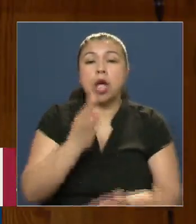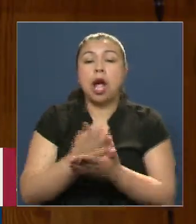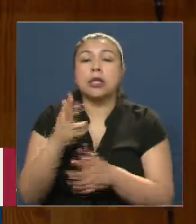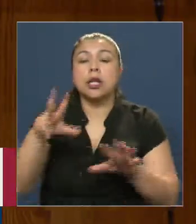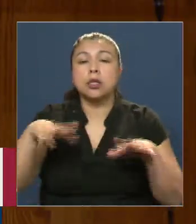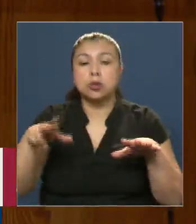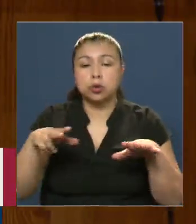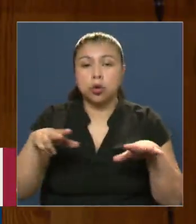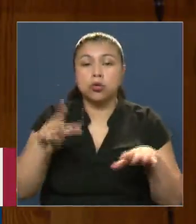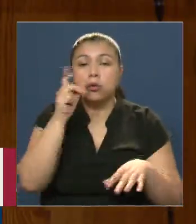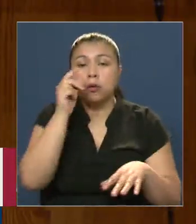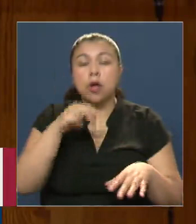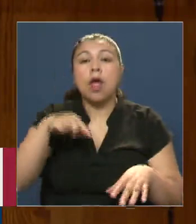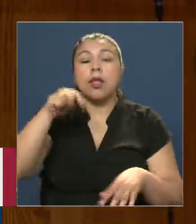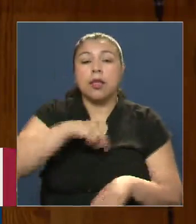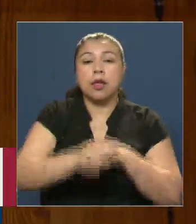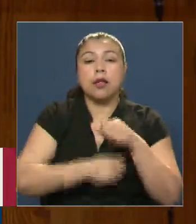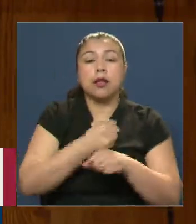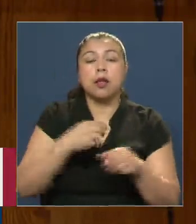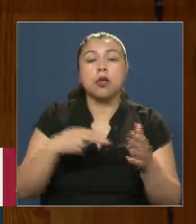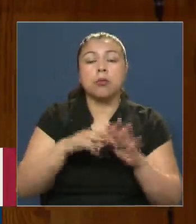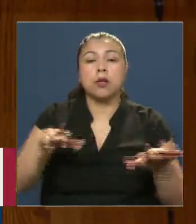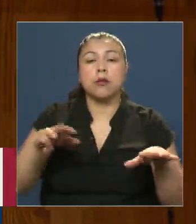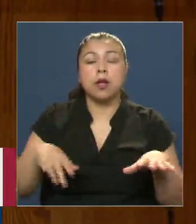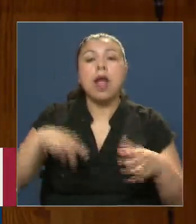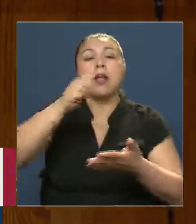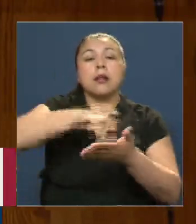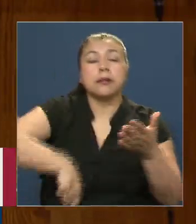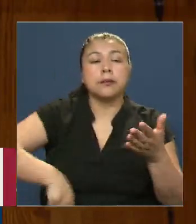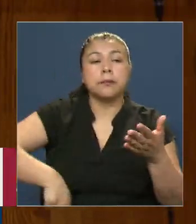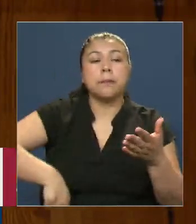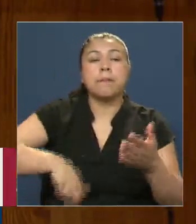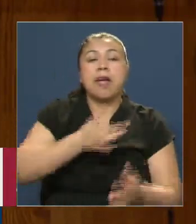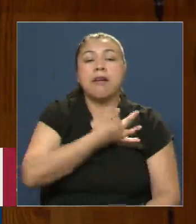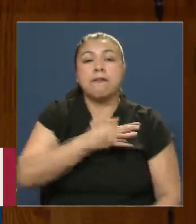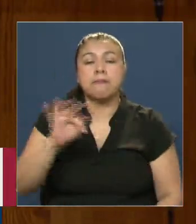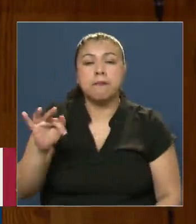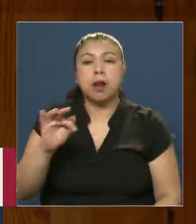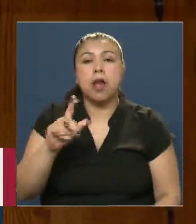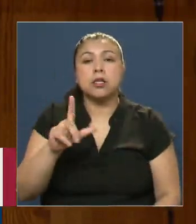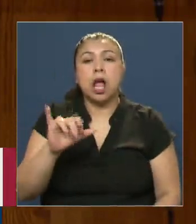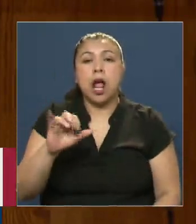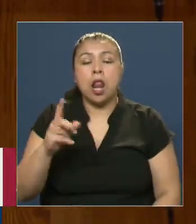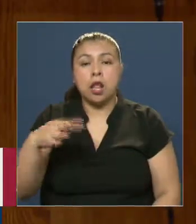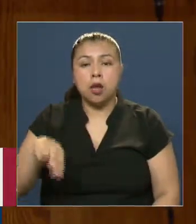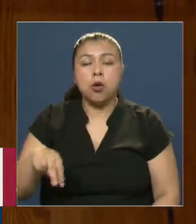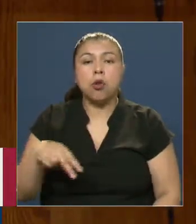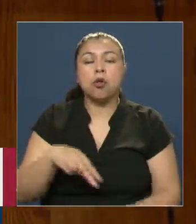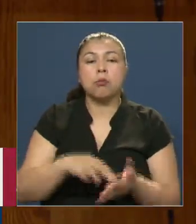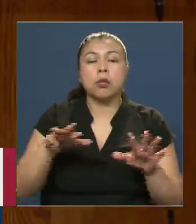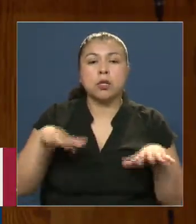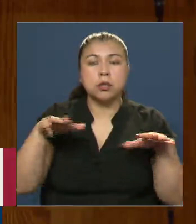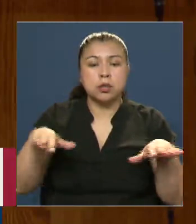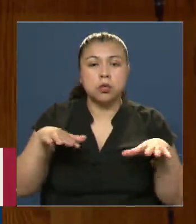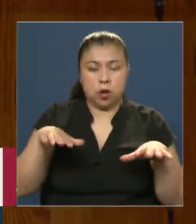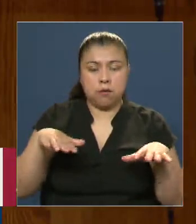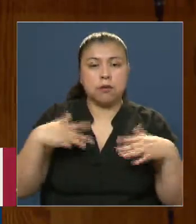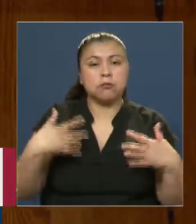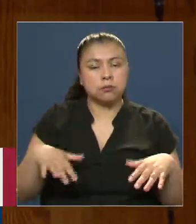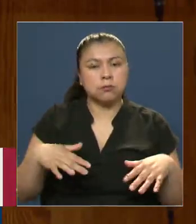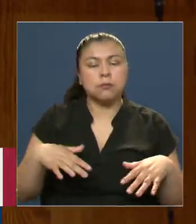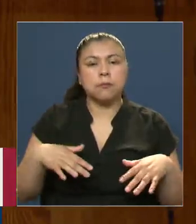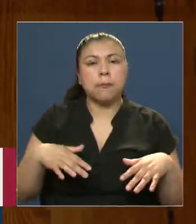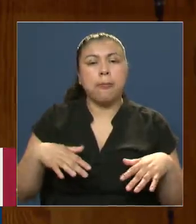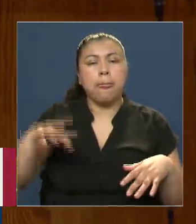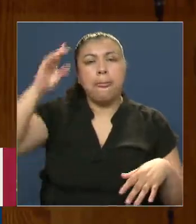del 2019, suscrito en París y Lyon, Francia, el 1 de agosto del 2019. La iniciativa